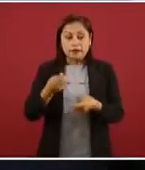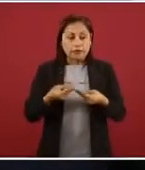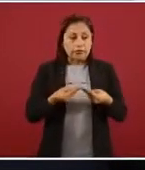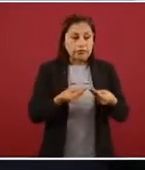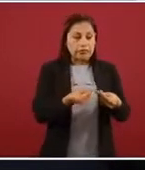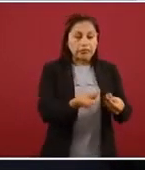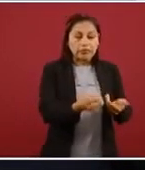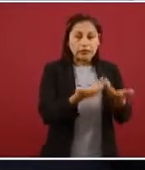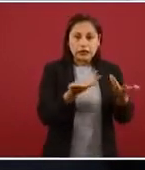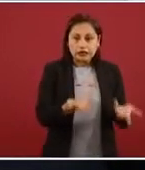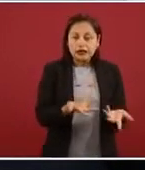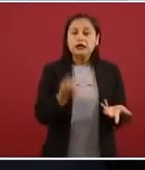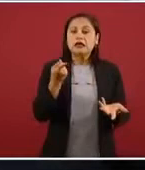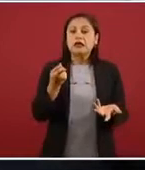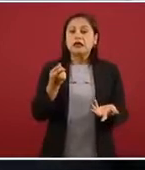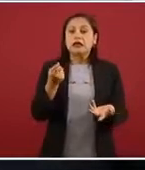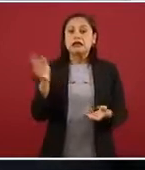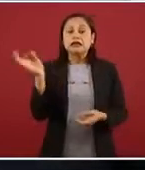significa